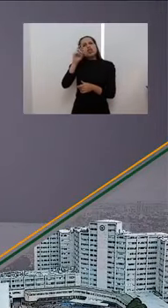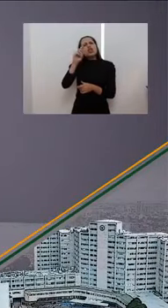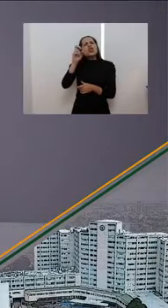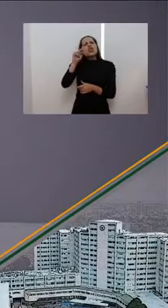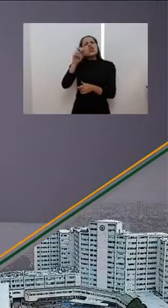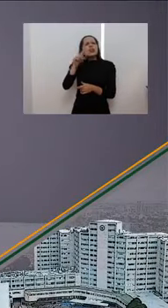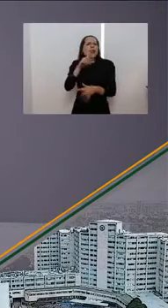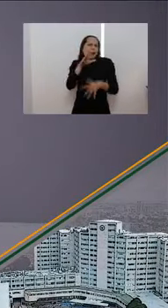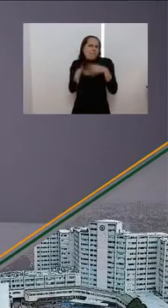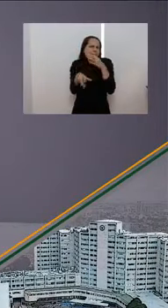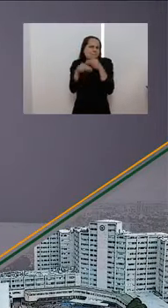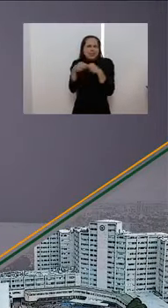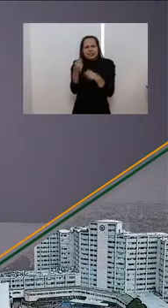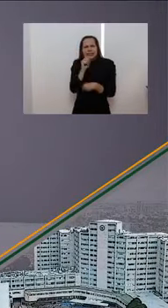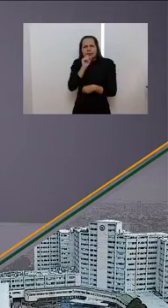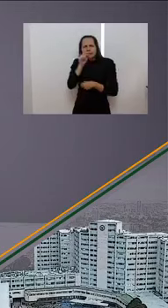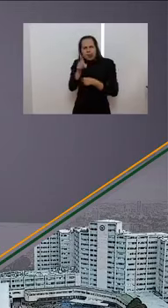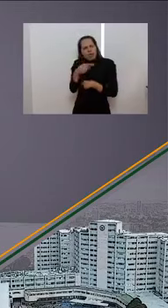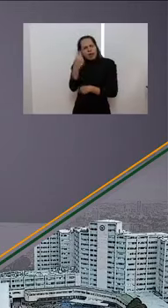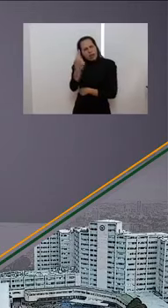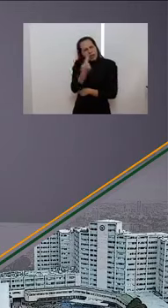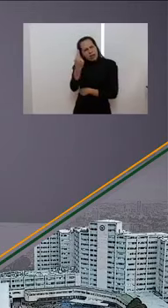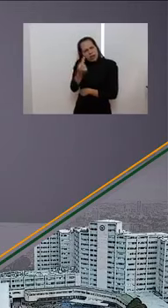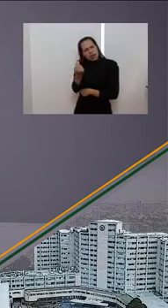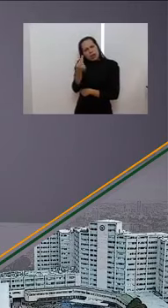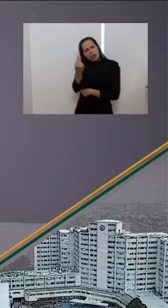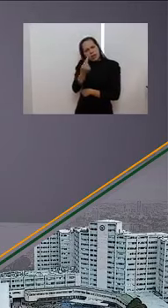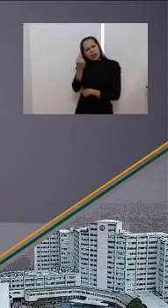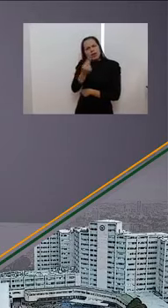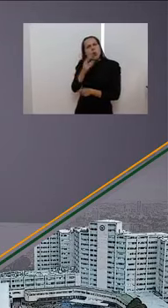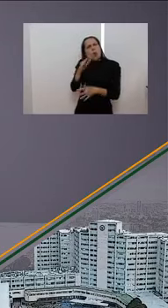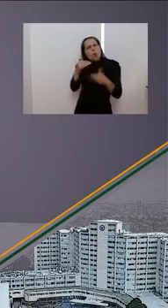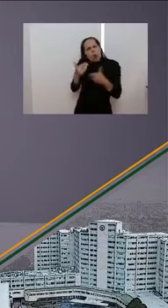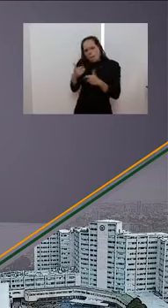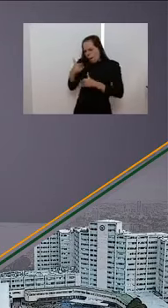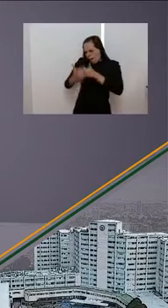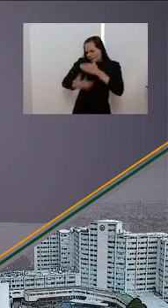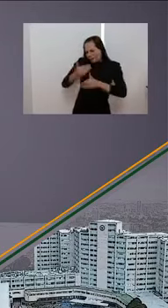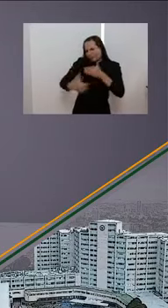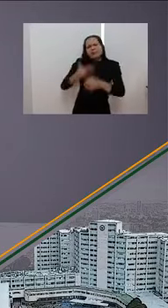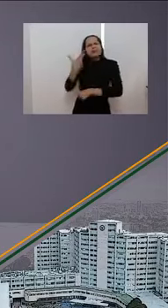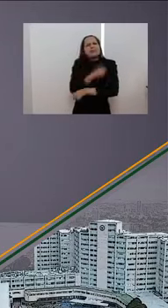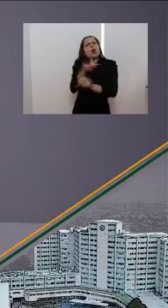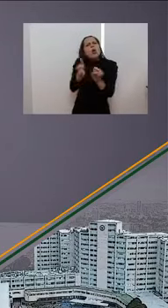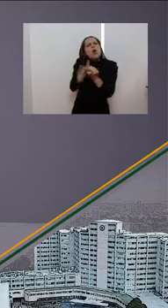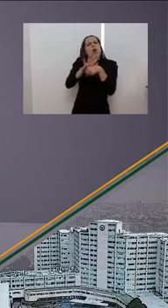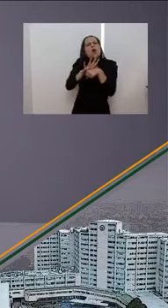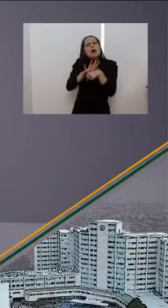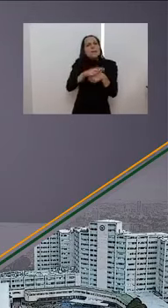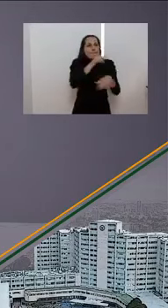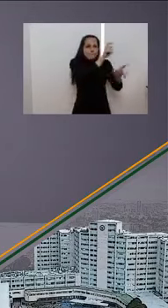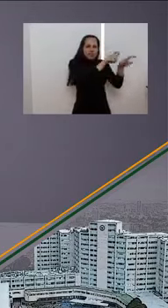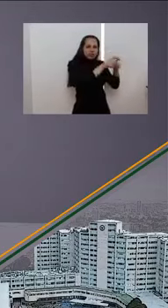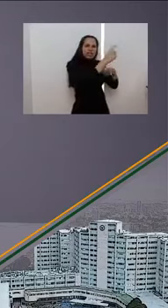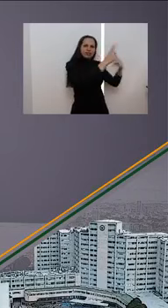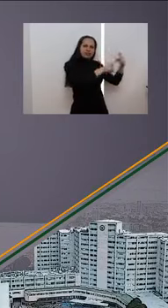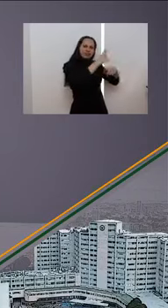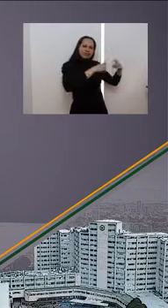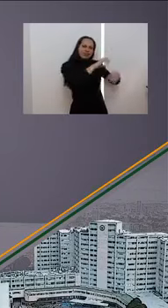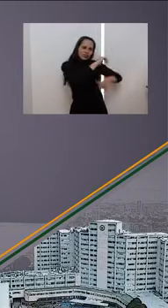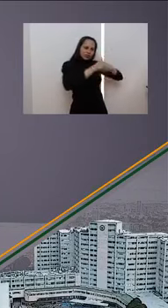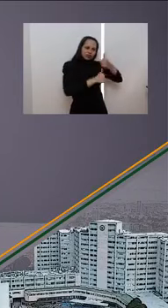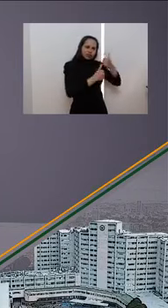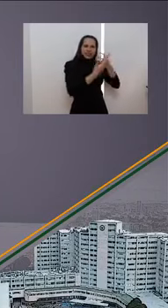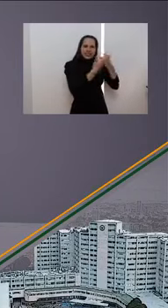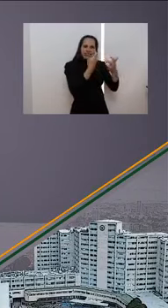entonces que más se repiten en nuestras redes es cómo es el proceso de vacunación contra el cob y 19 para usuarios del subsistema de salud de